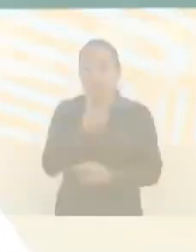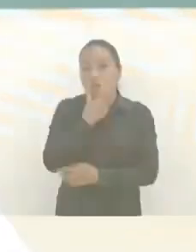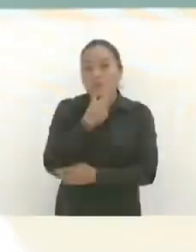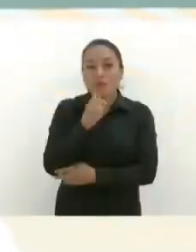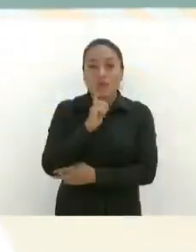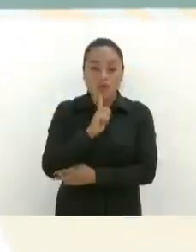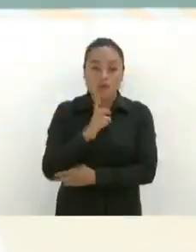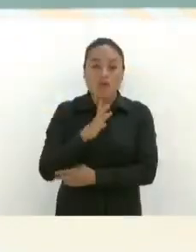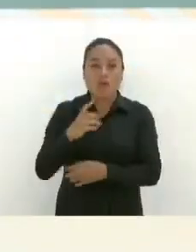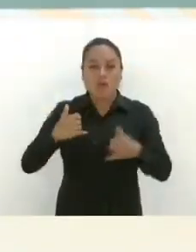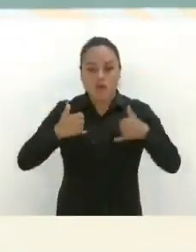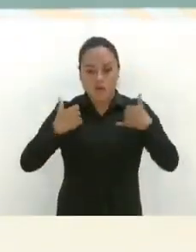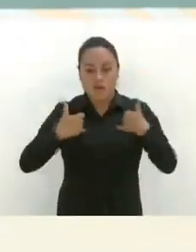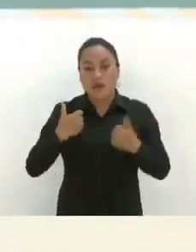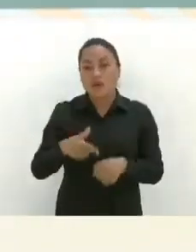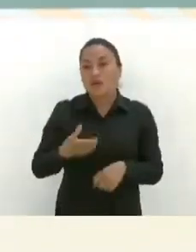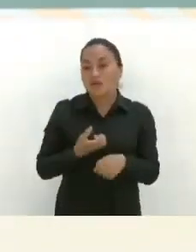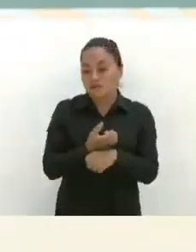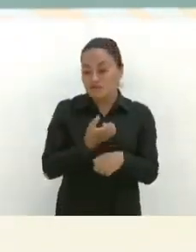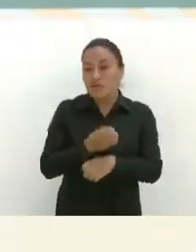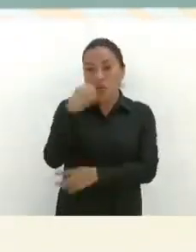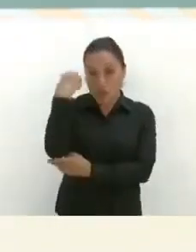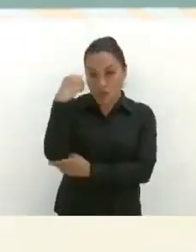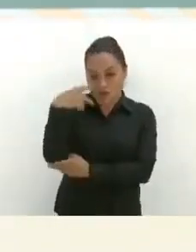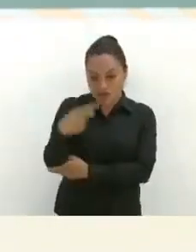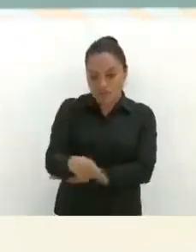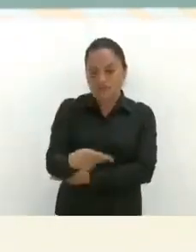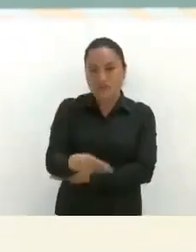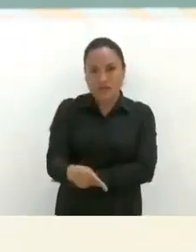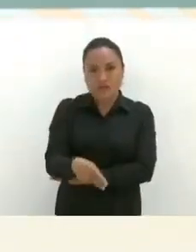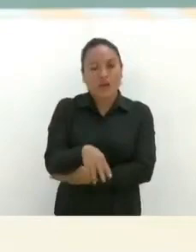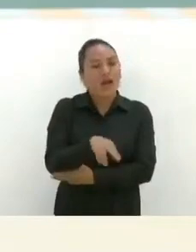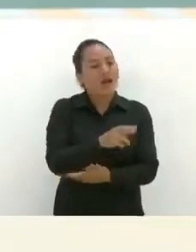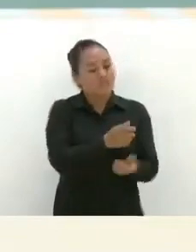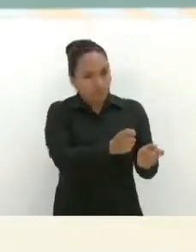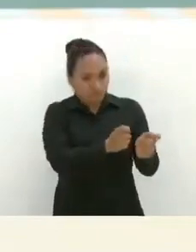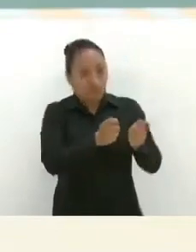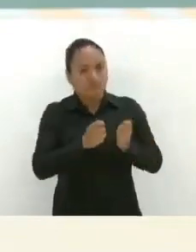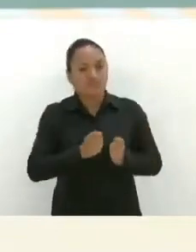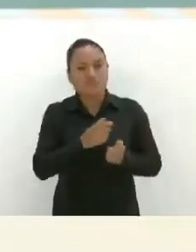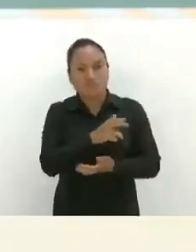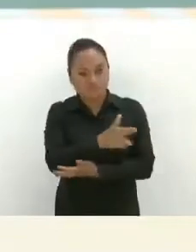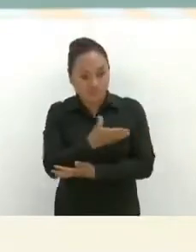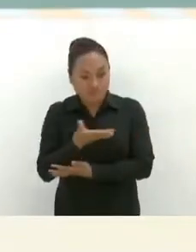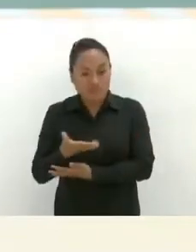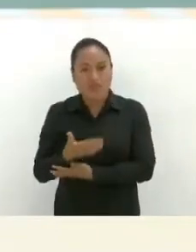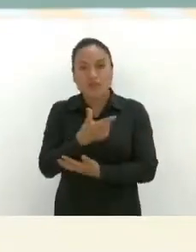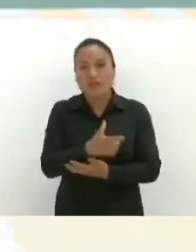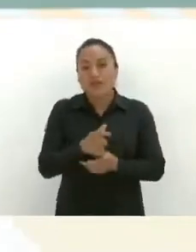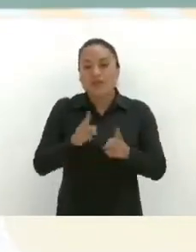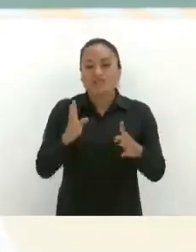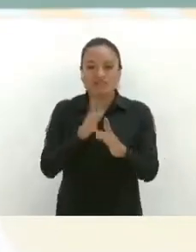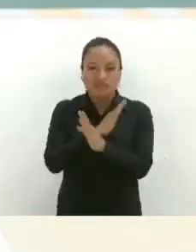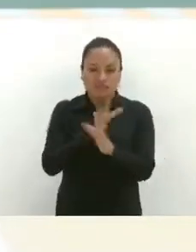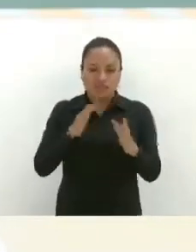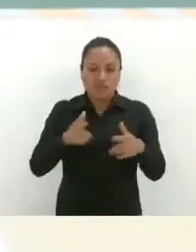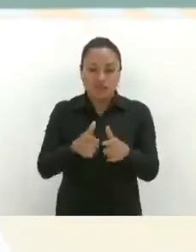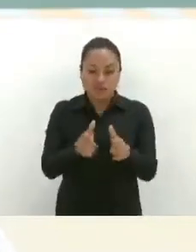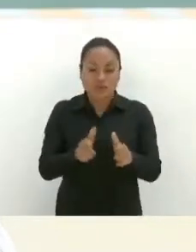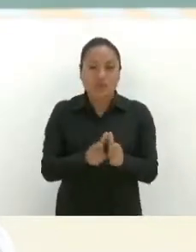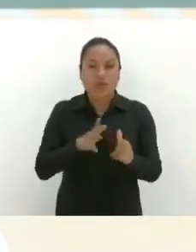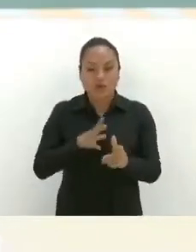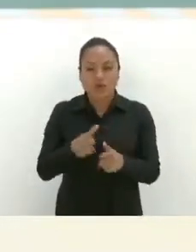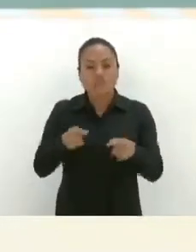estado de Oaxaca Quienes estamos recibiendo estos instrumentos musicales Les damos las gracias